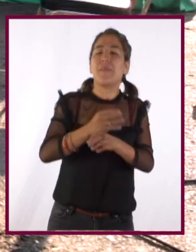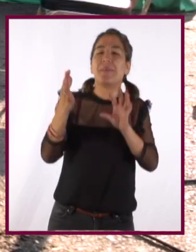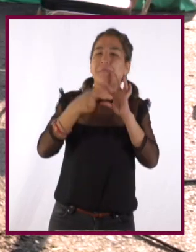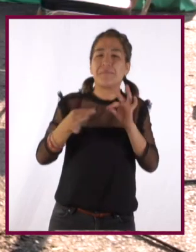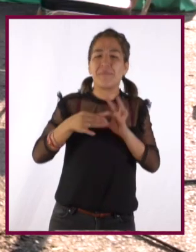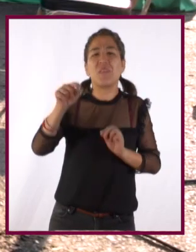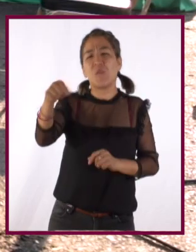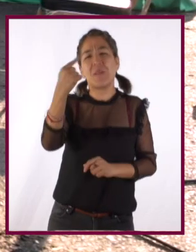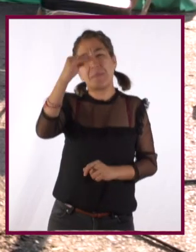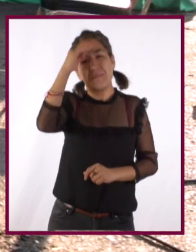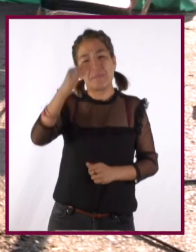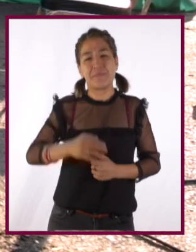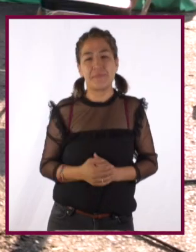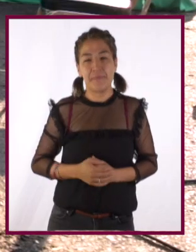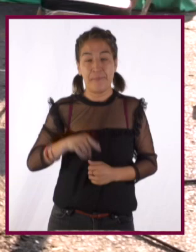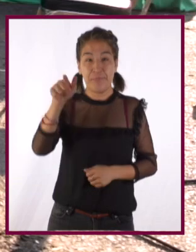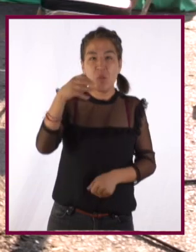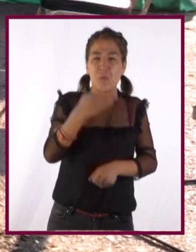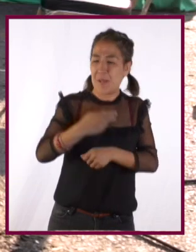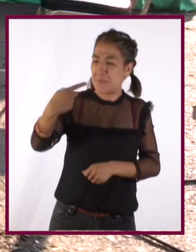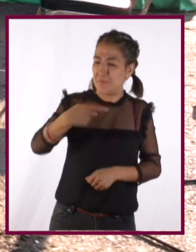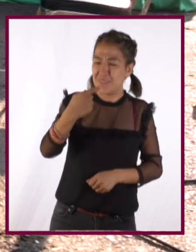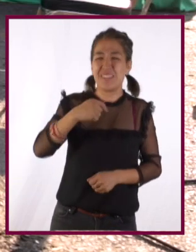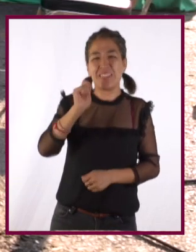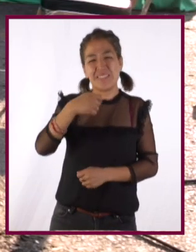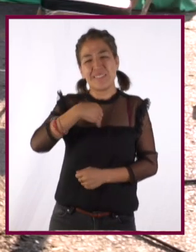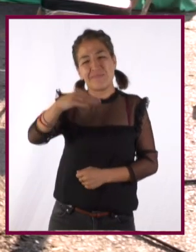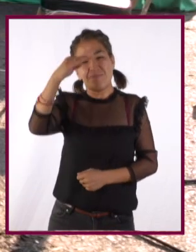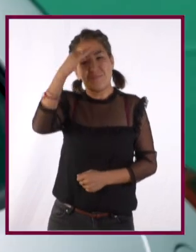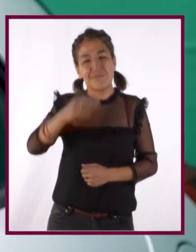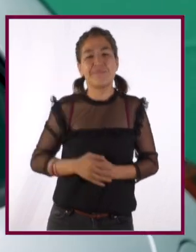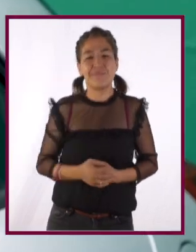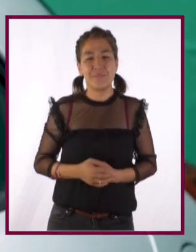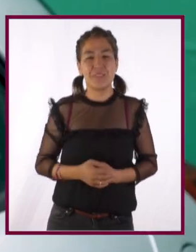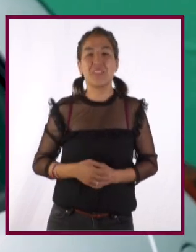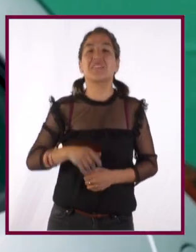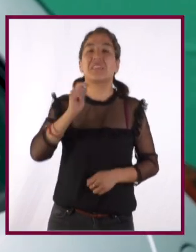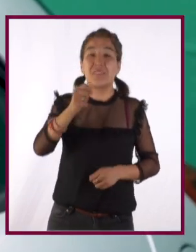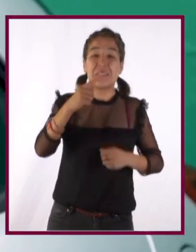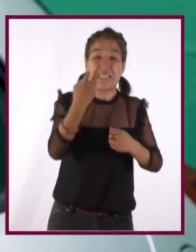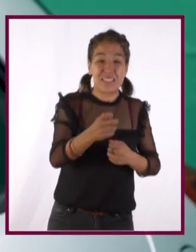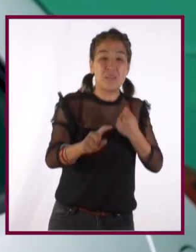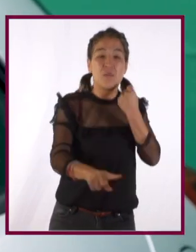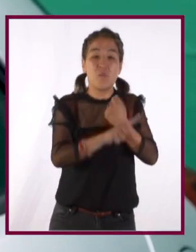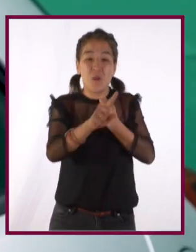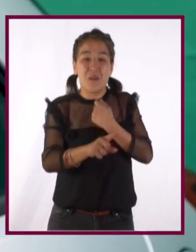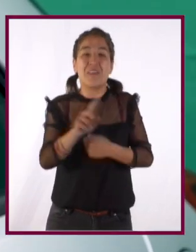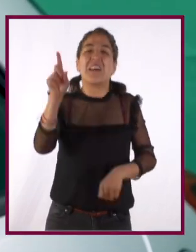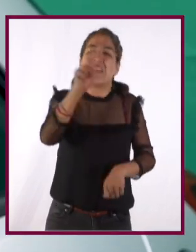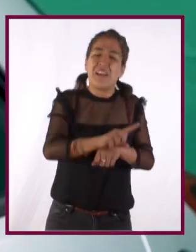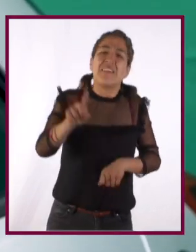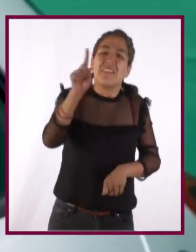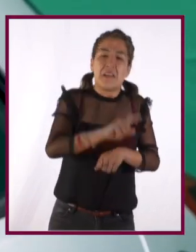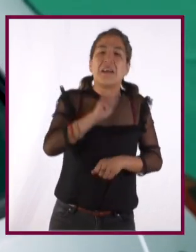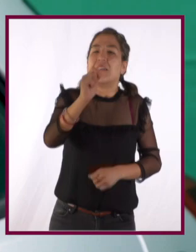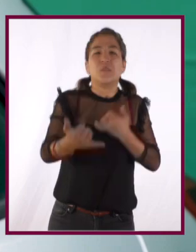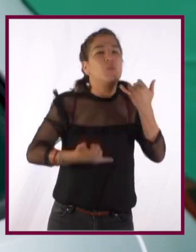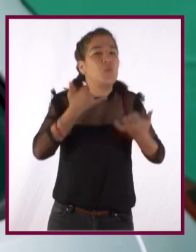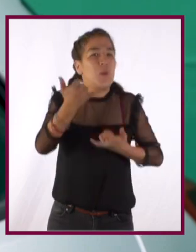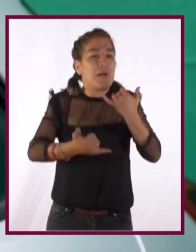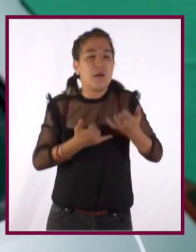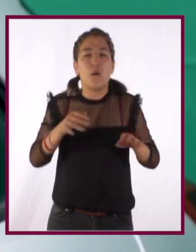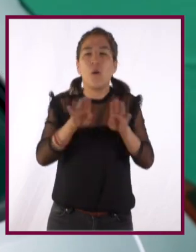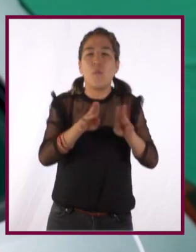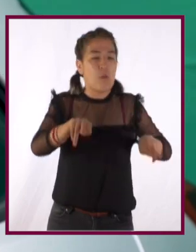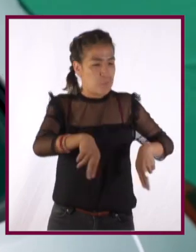ya, cuéntame, ¿qué tienes en la mente? Pues creo que la pregunta que me atormenta desde hace días tiene que ver con que creo que todas las situaciones de la vida son juegos.